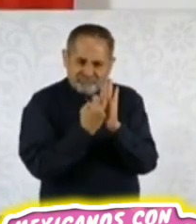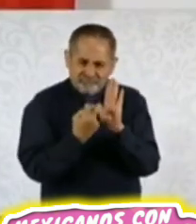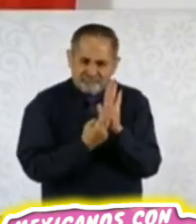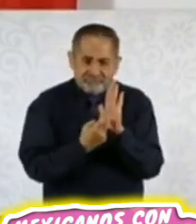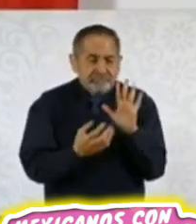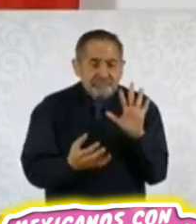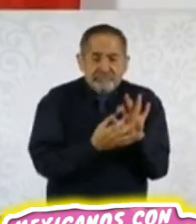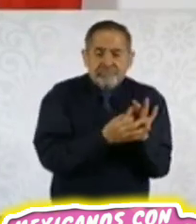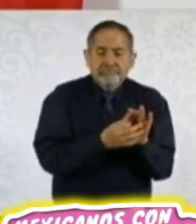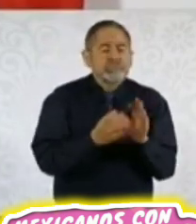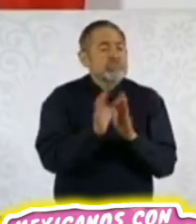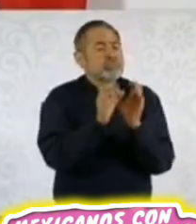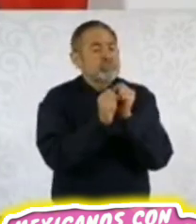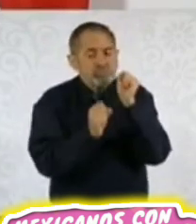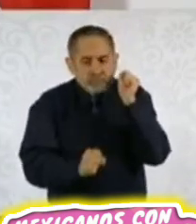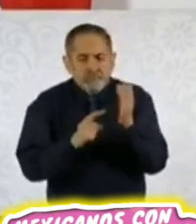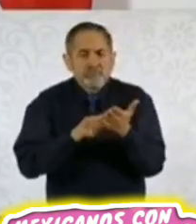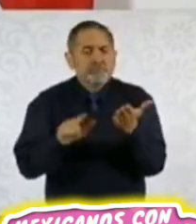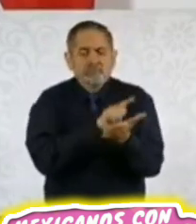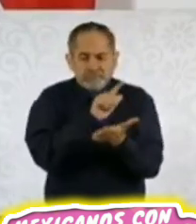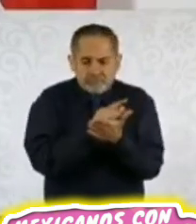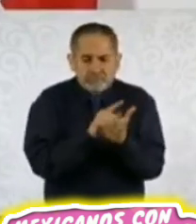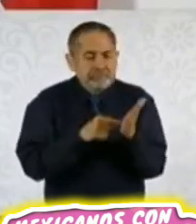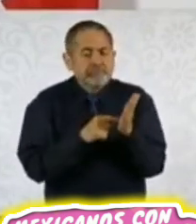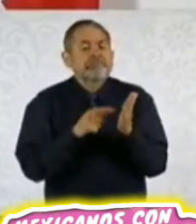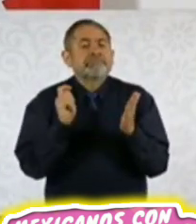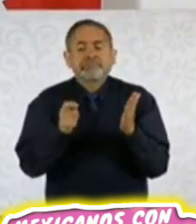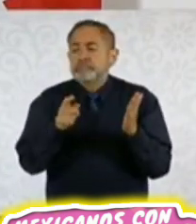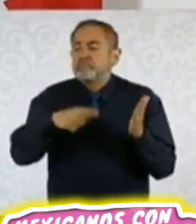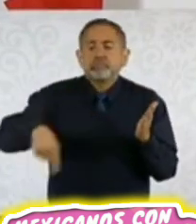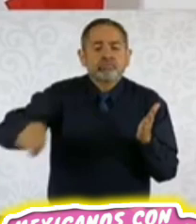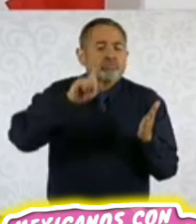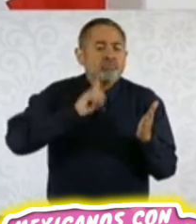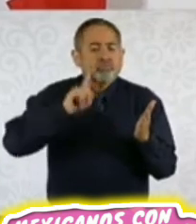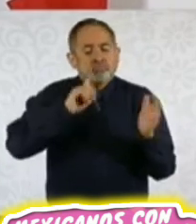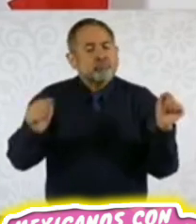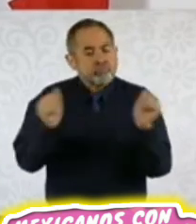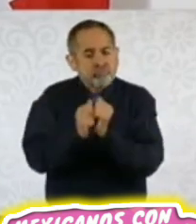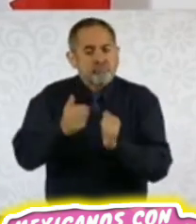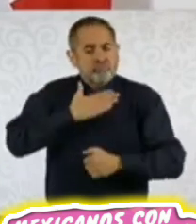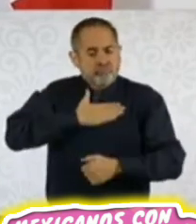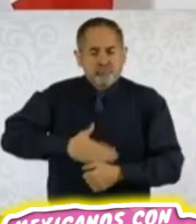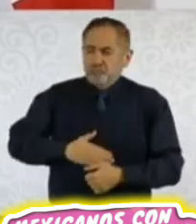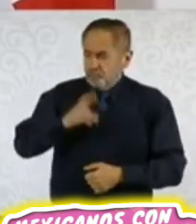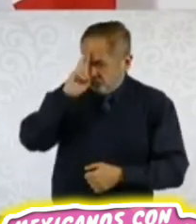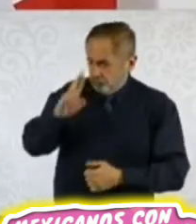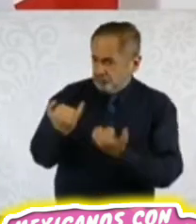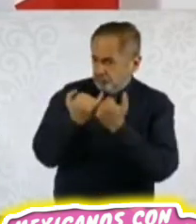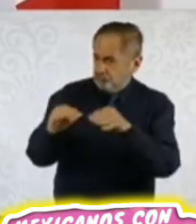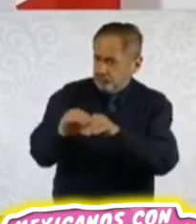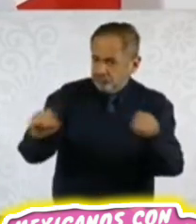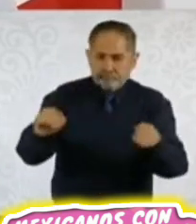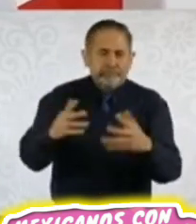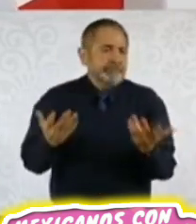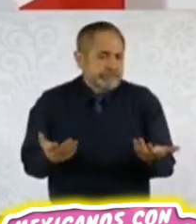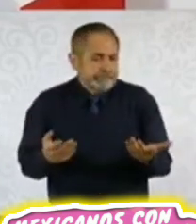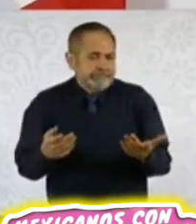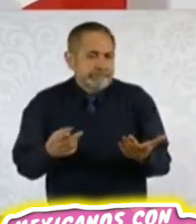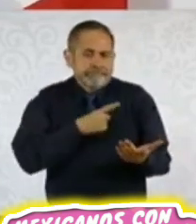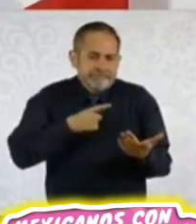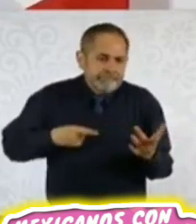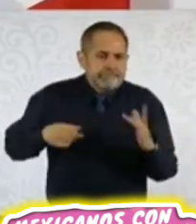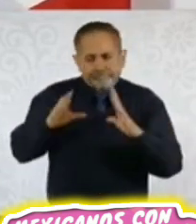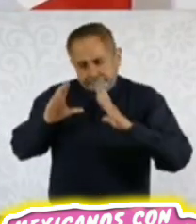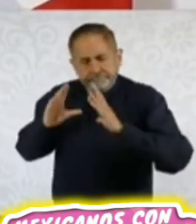Constitución, en las leyes y el acceso de las mujeres a la justicia. Entonces, evidentemente, pues tiene que